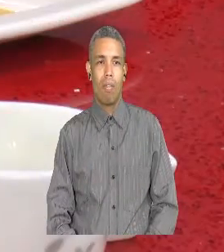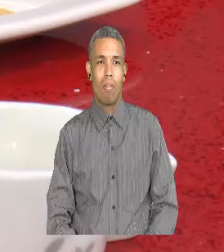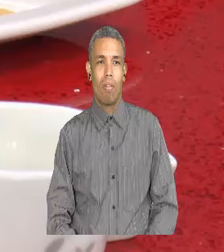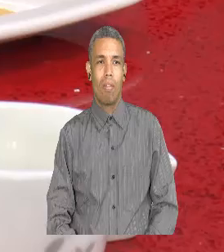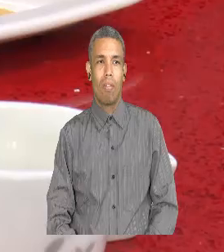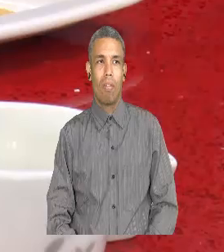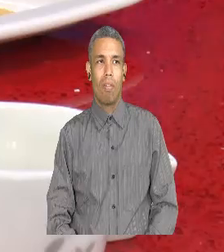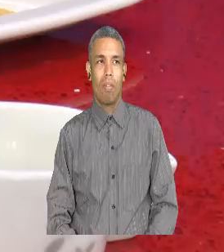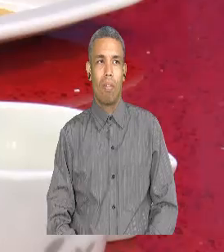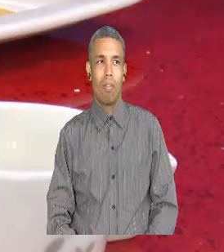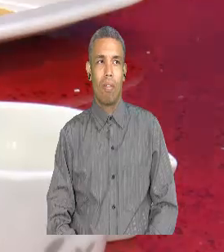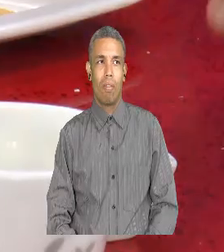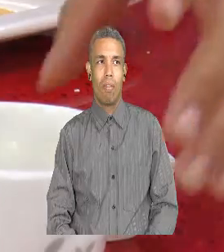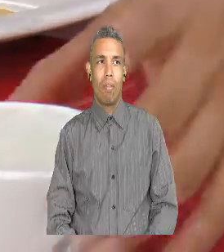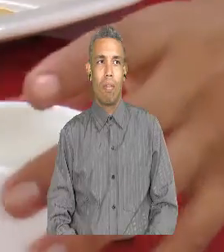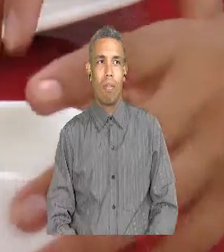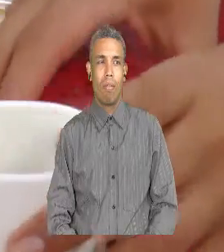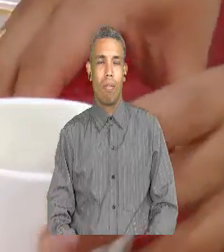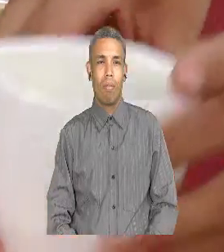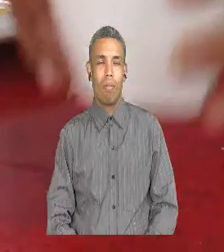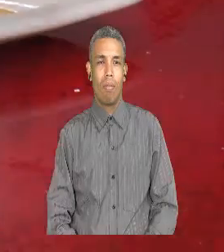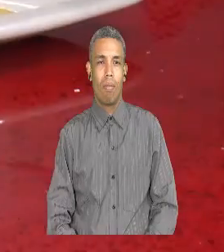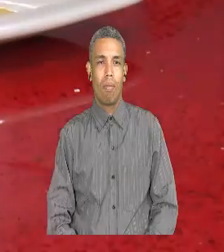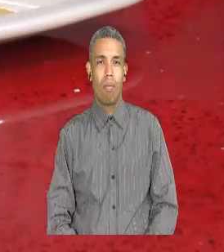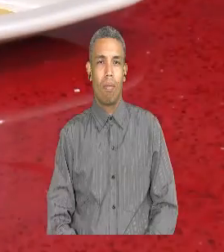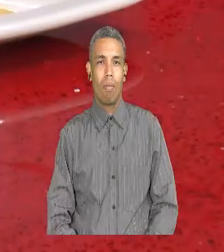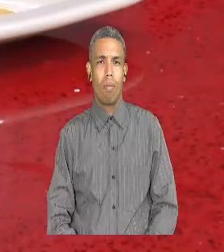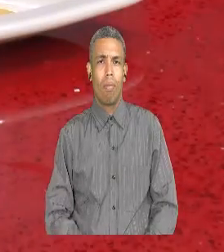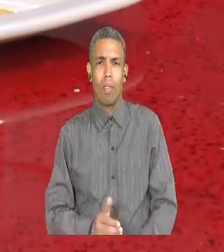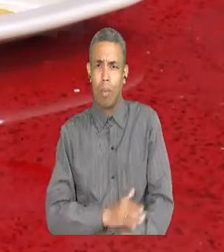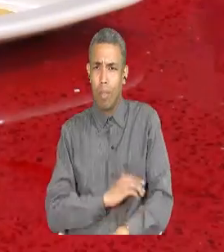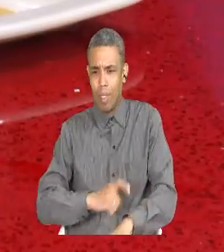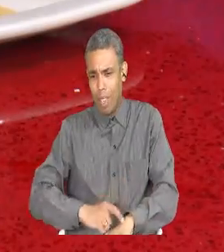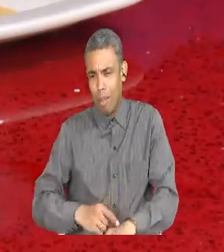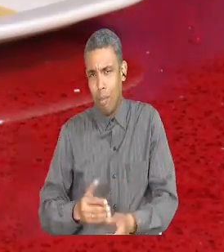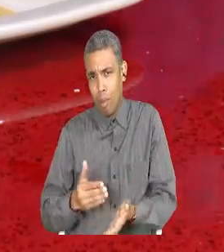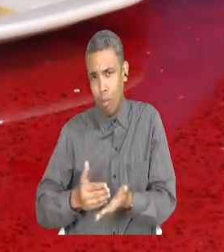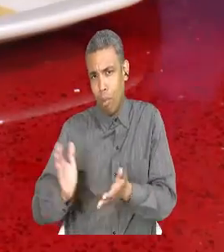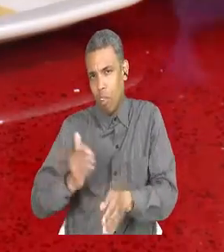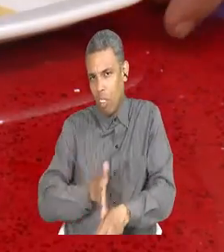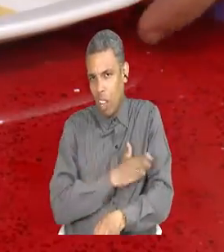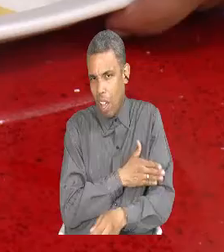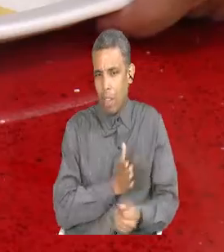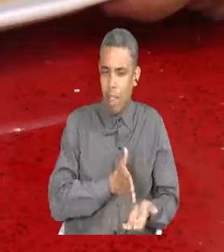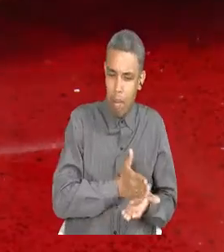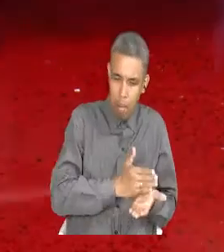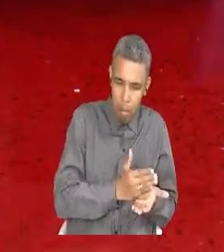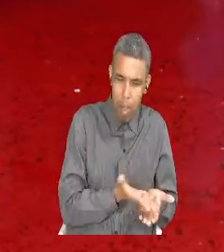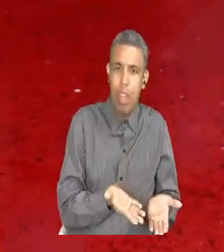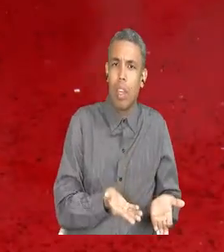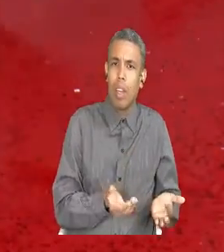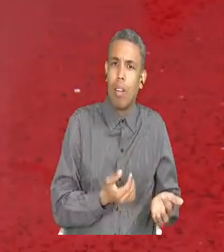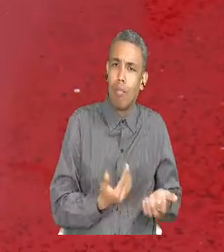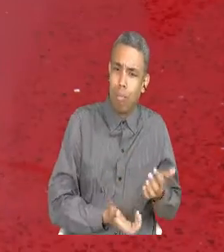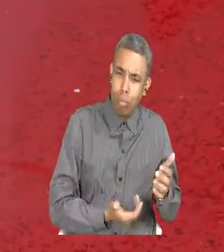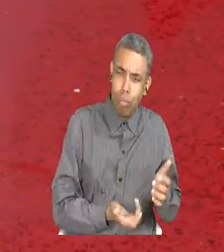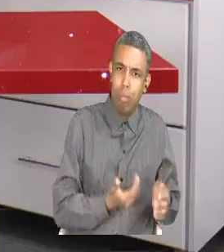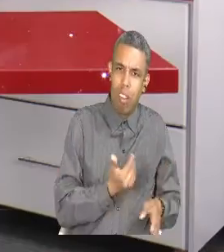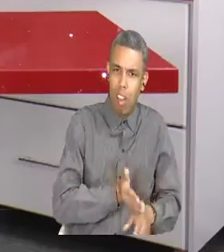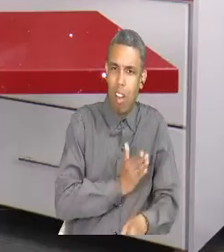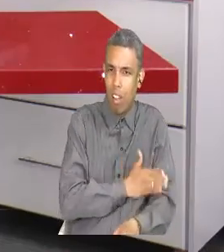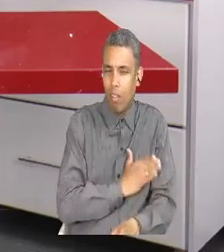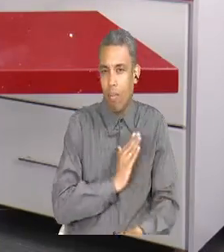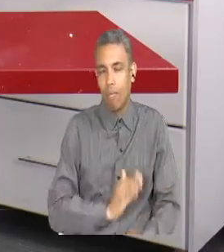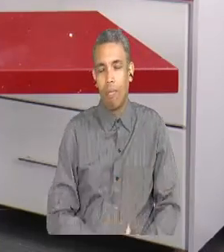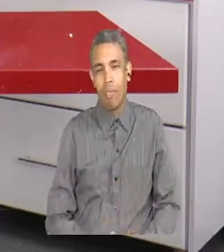no podemos... Lo retiro por este lado también. Esto entonces lo retiramos acá, ponemos estos dos acá.